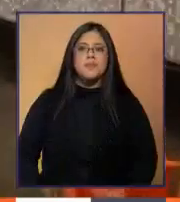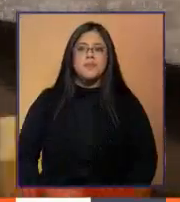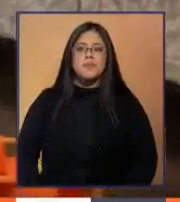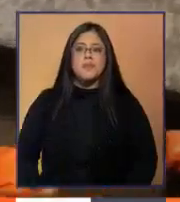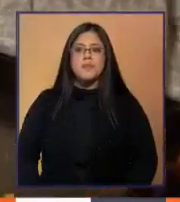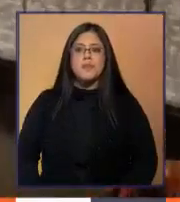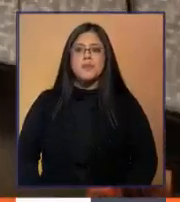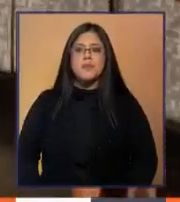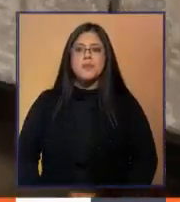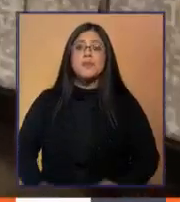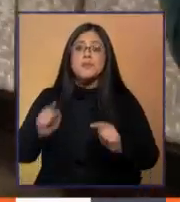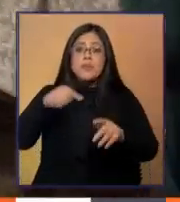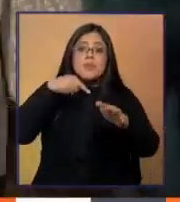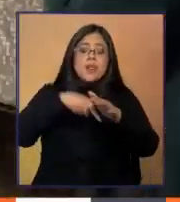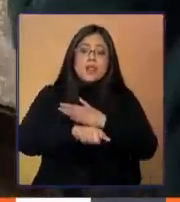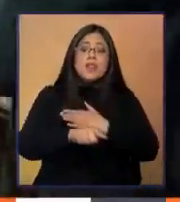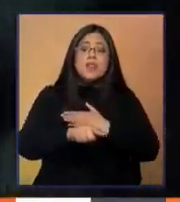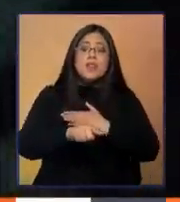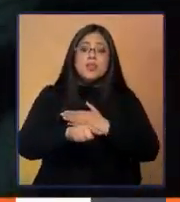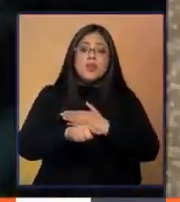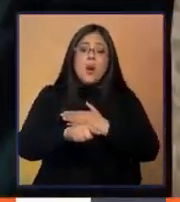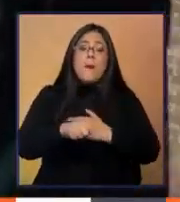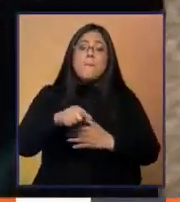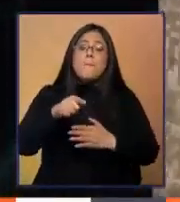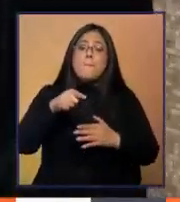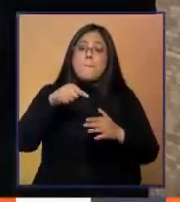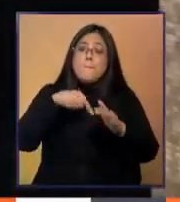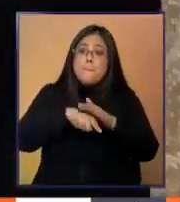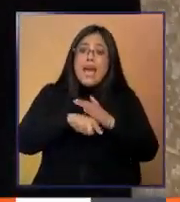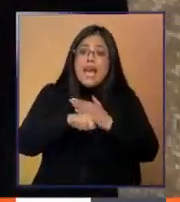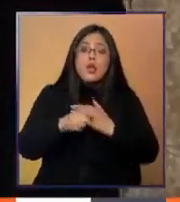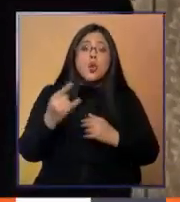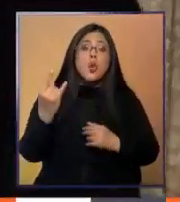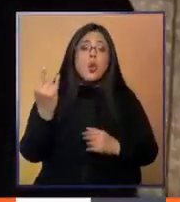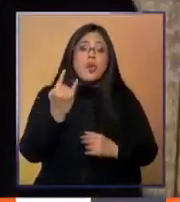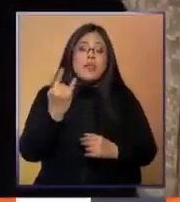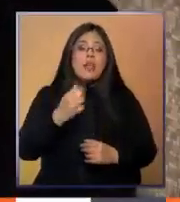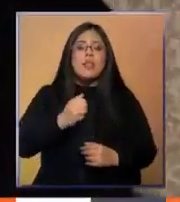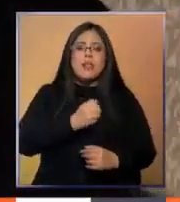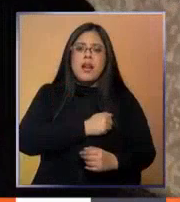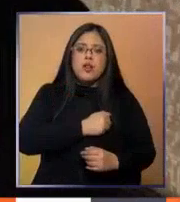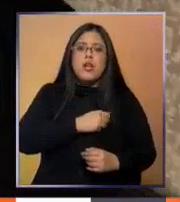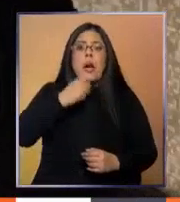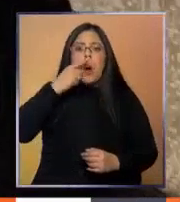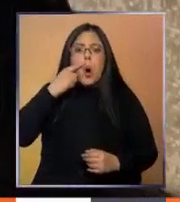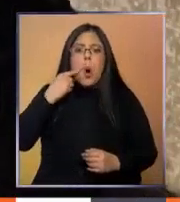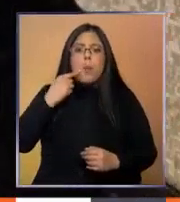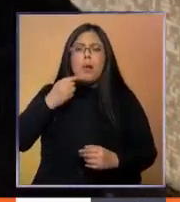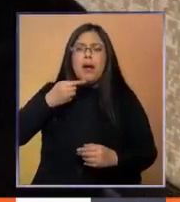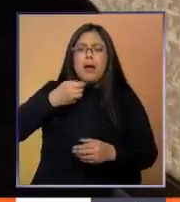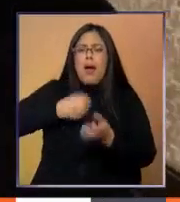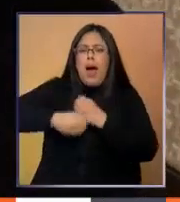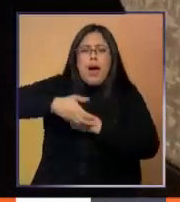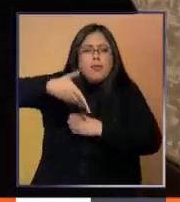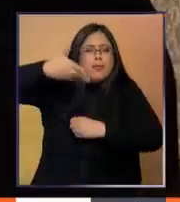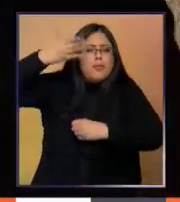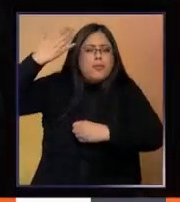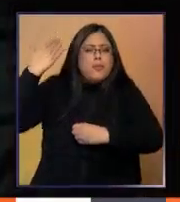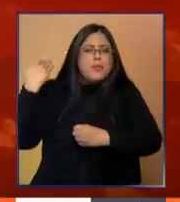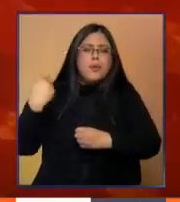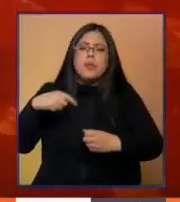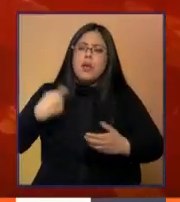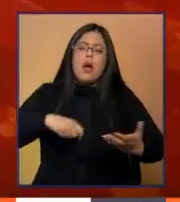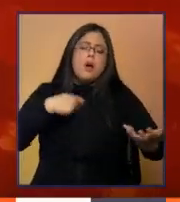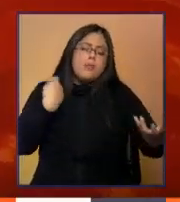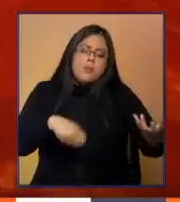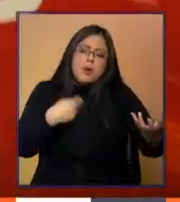Acá en el acceso del Metro Universidad Católica está Daniel Ureta, que por años tocó en calles, micros y los propios